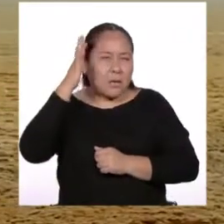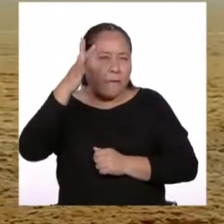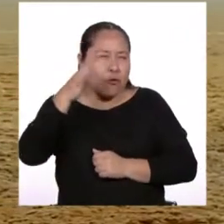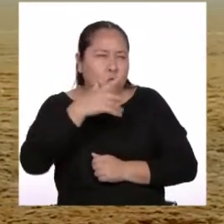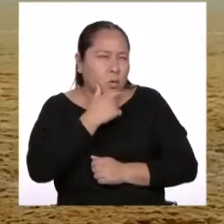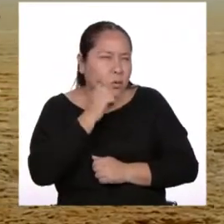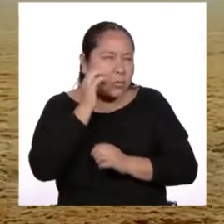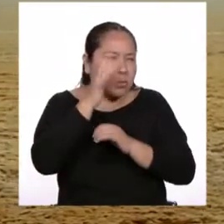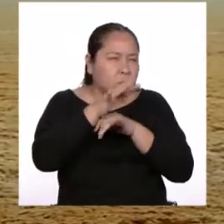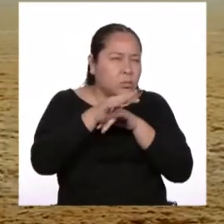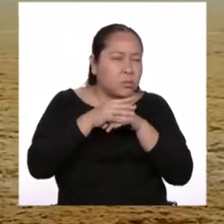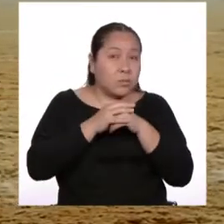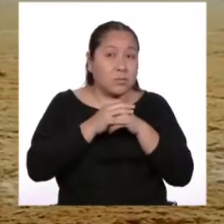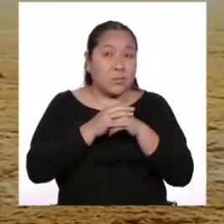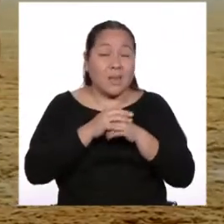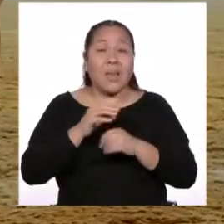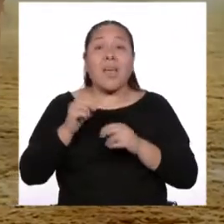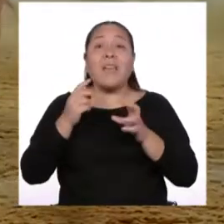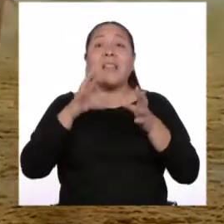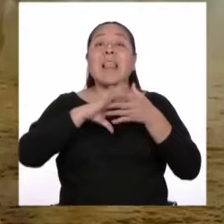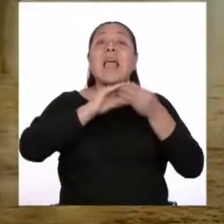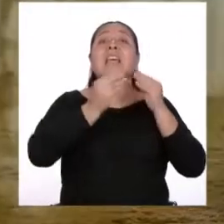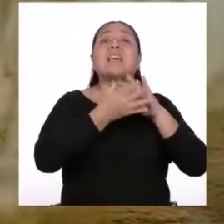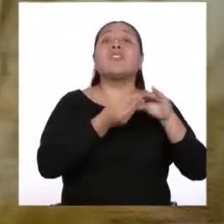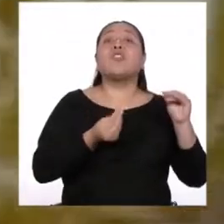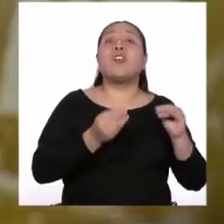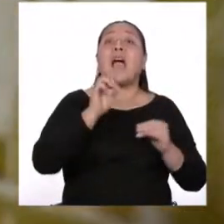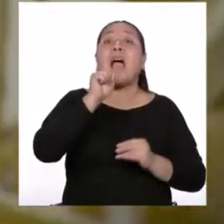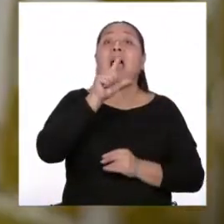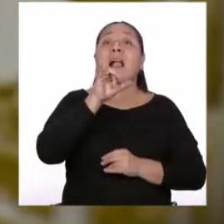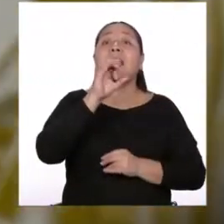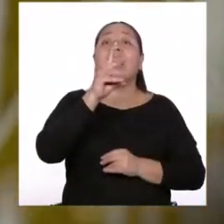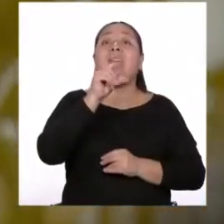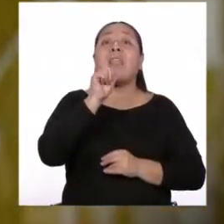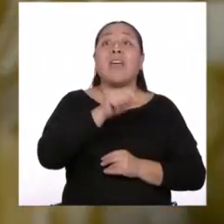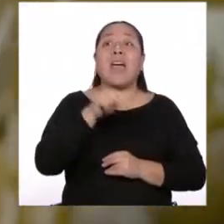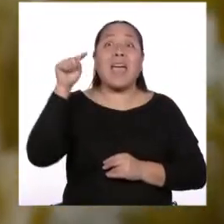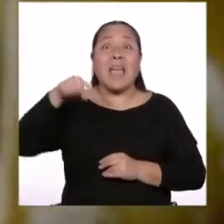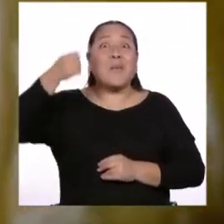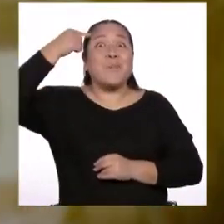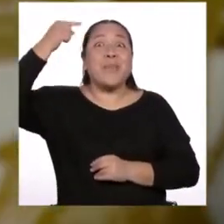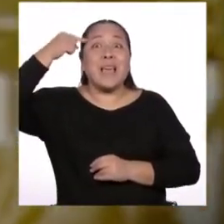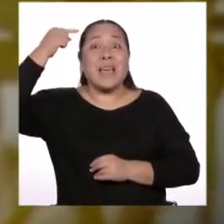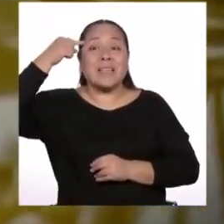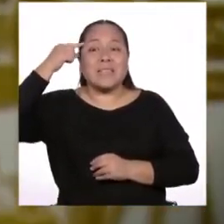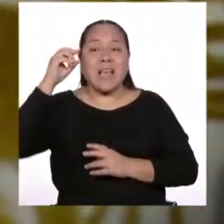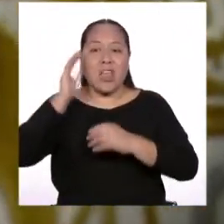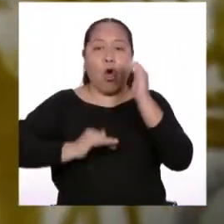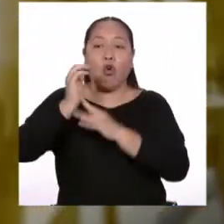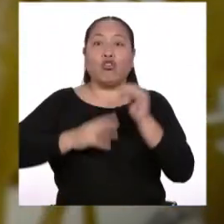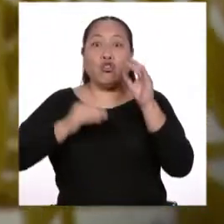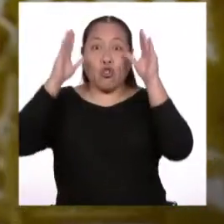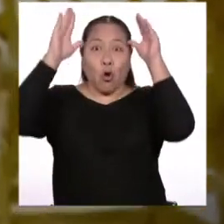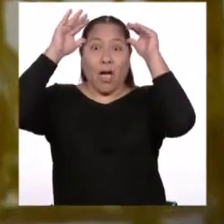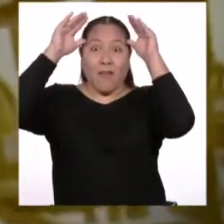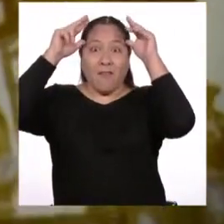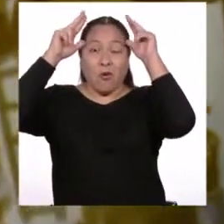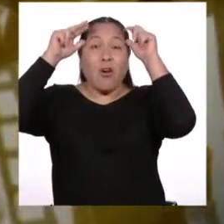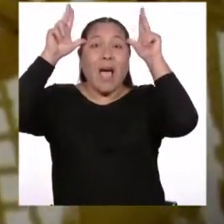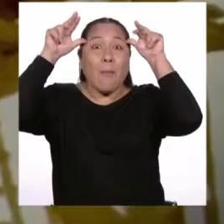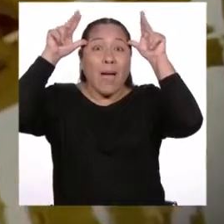Ilíada aparece como el hombre de las ideas. Él es el que idea la famosa estrategia del caballo.